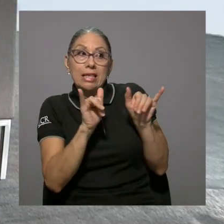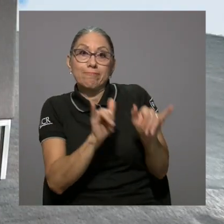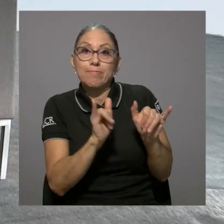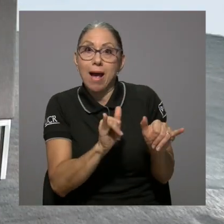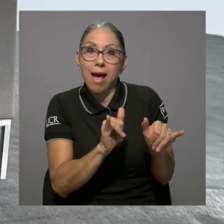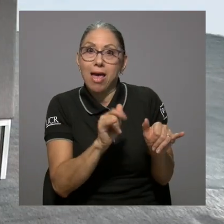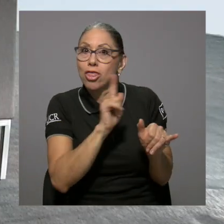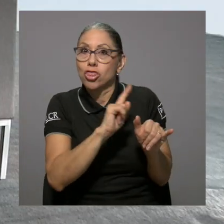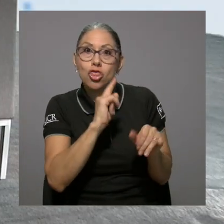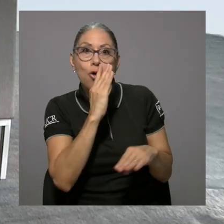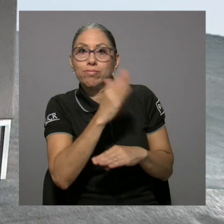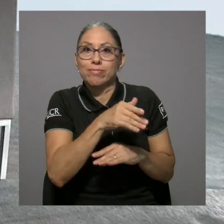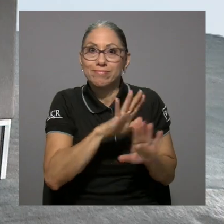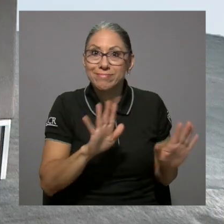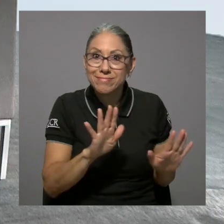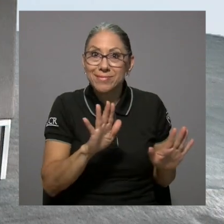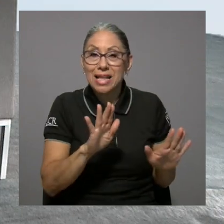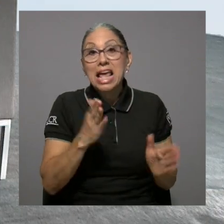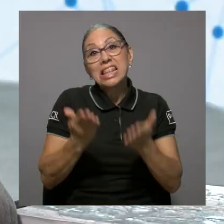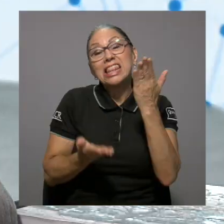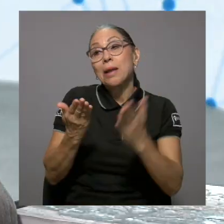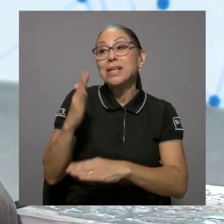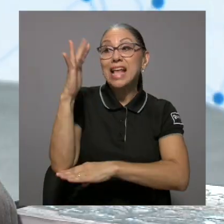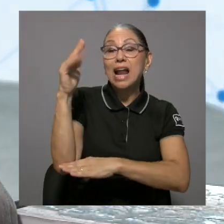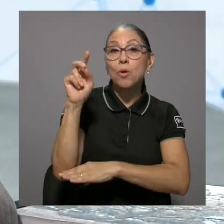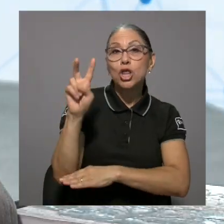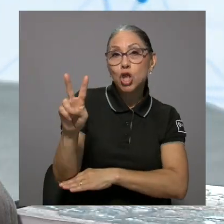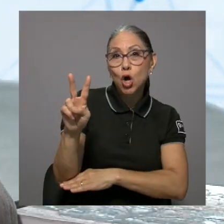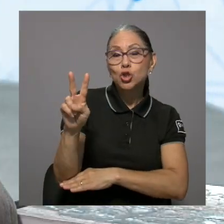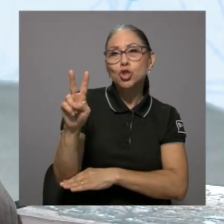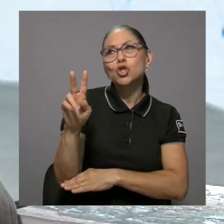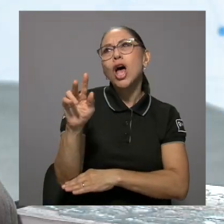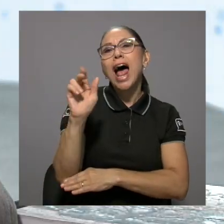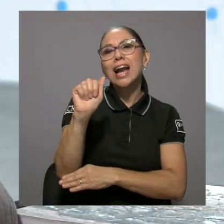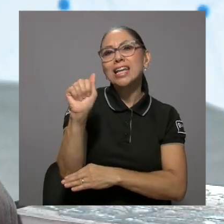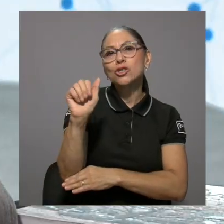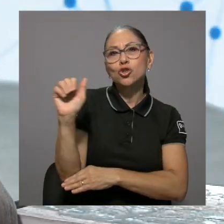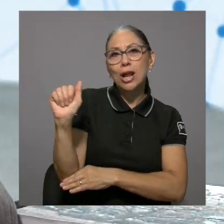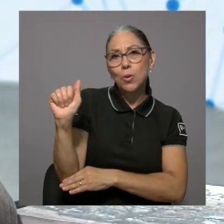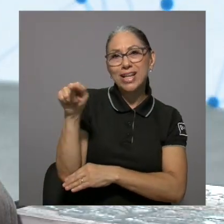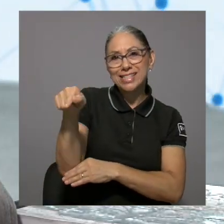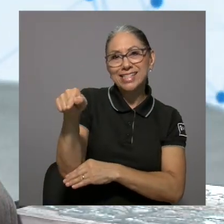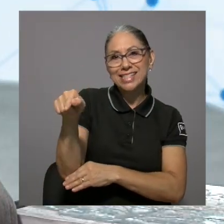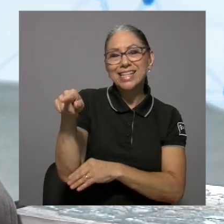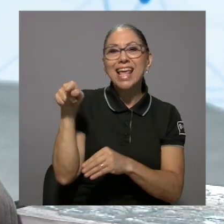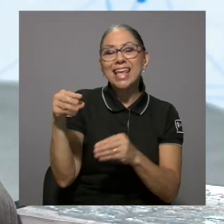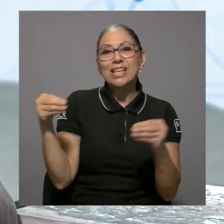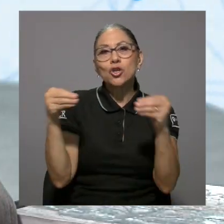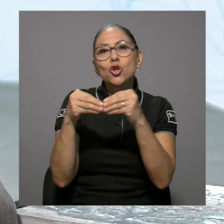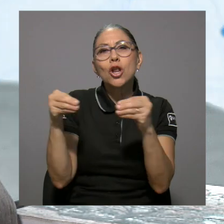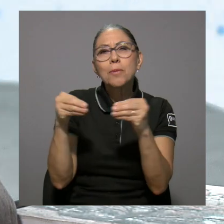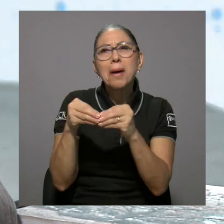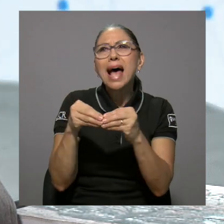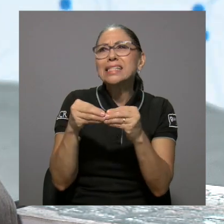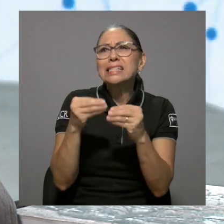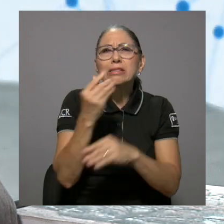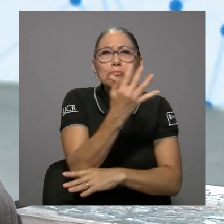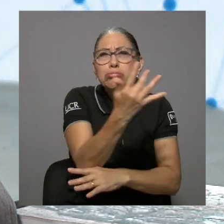preservarlo. Mientras que puede ser que el árbol 2, ¿verdad?, sea un Agnistus arborescens, que dijimos antes que son de los